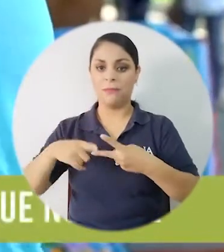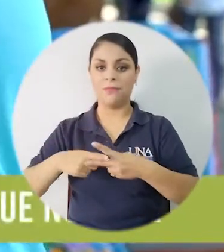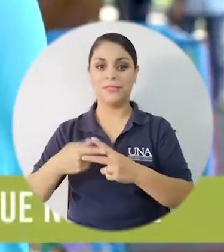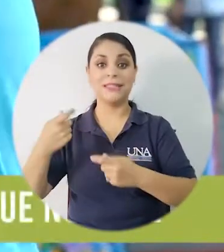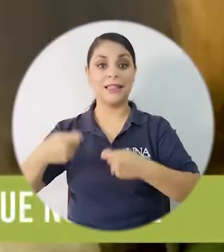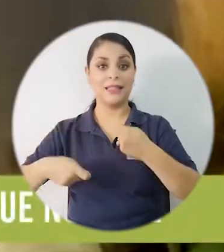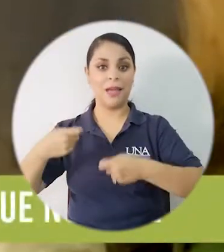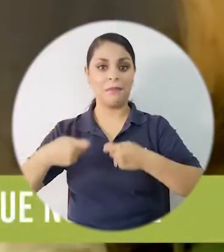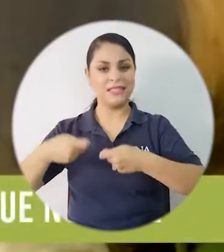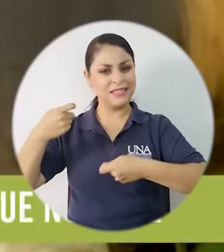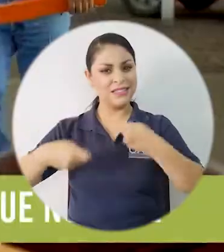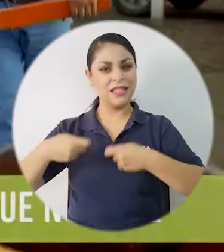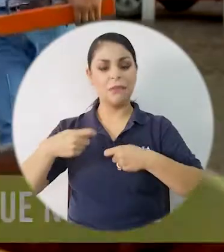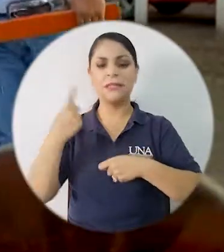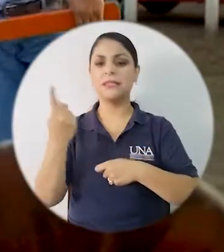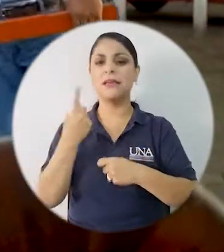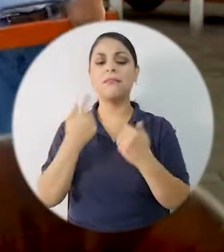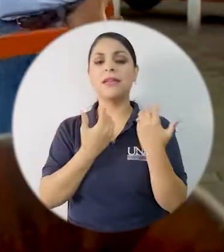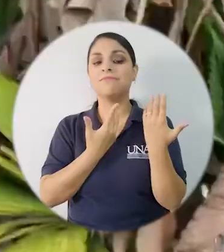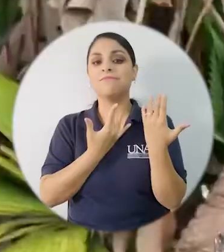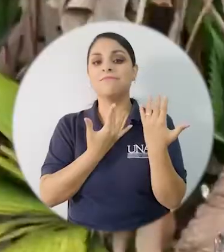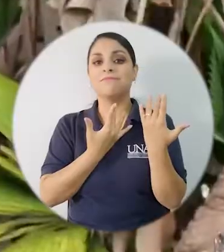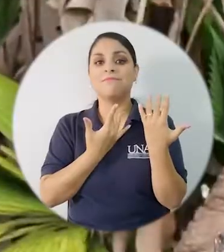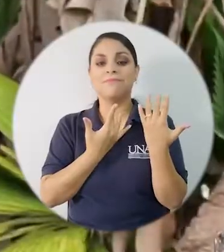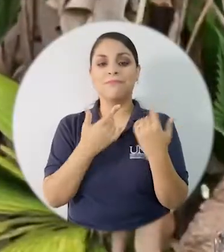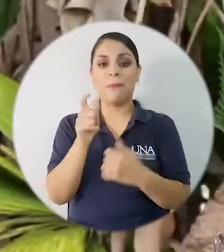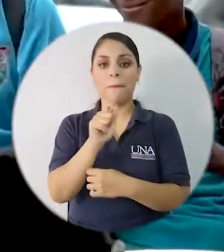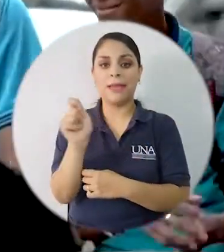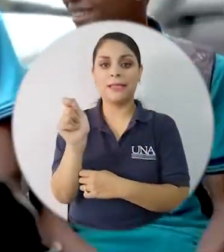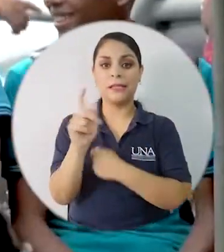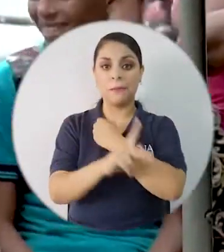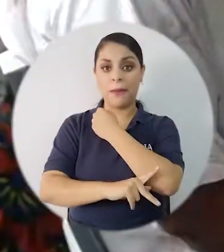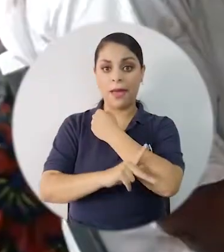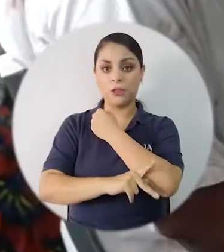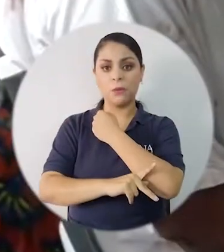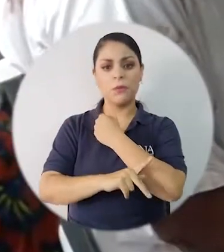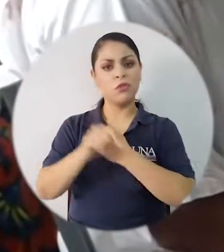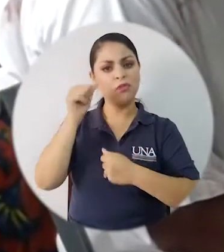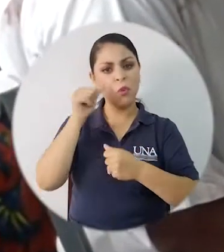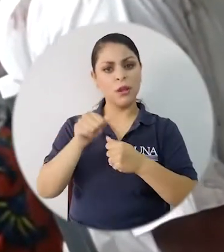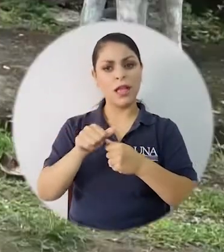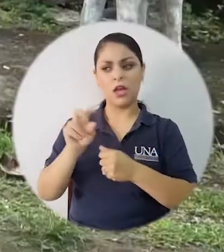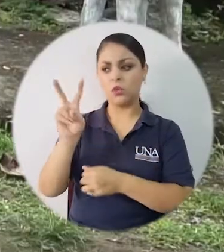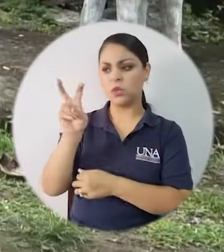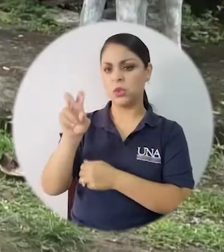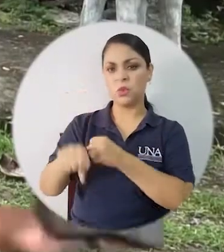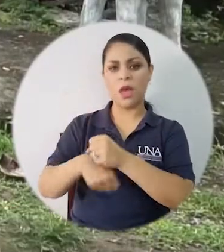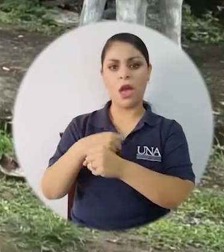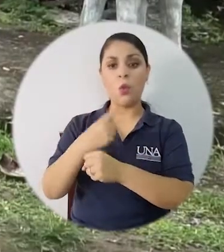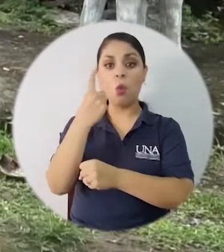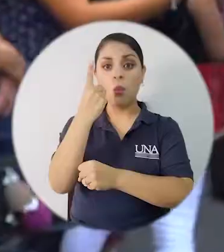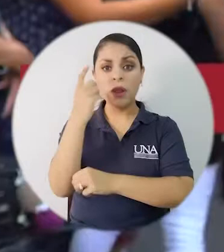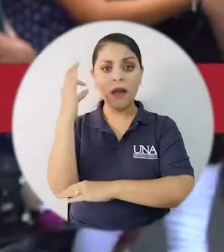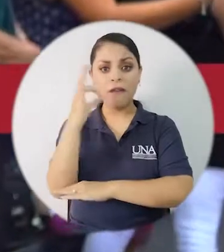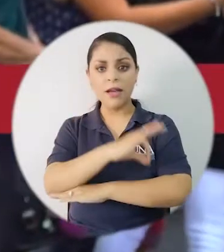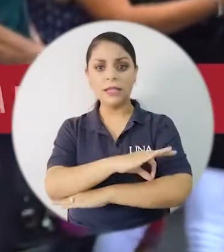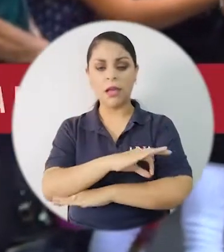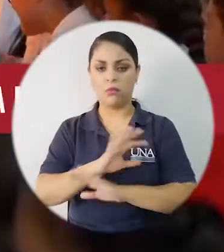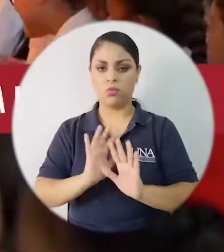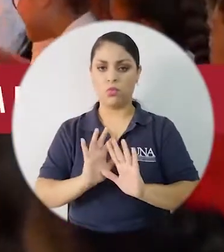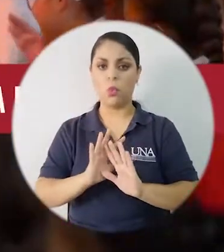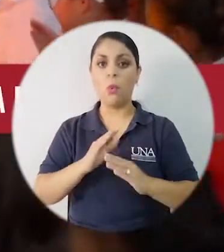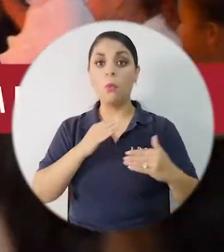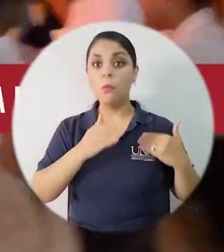e iniciamos septiembre, que es el esperado mes patrio, pero que además nos invita a reconocer que un bicentenario no es solo una fecha,